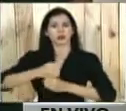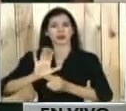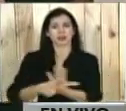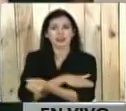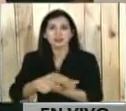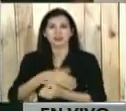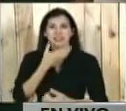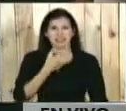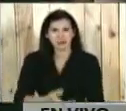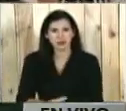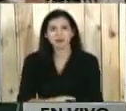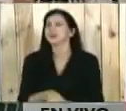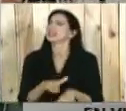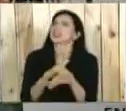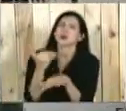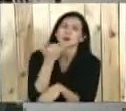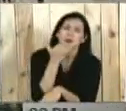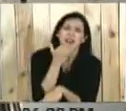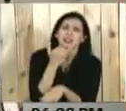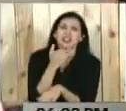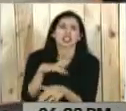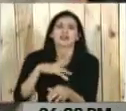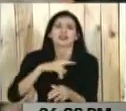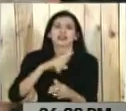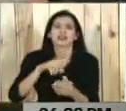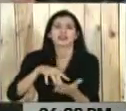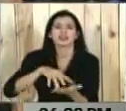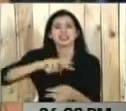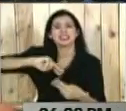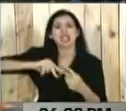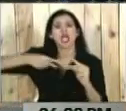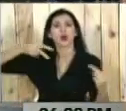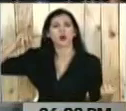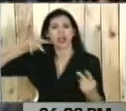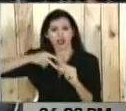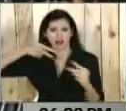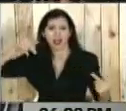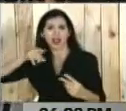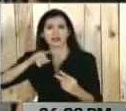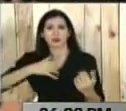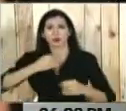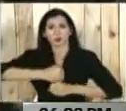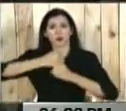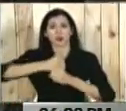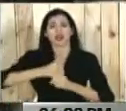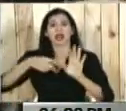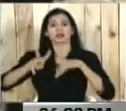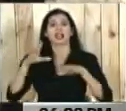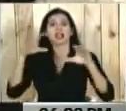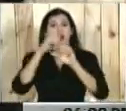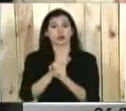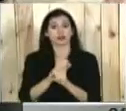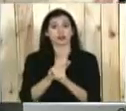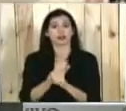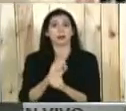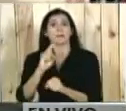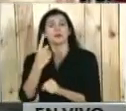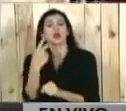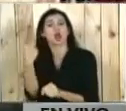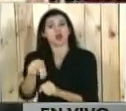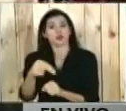Plaza Diego Ibarra, perdón. Hay un gran gaitazo hoy porque vamos a recibir a las 12 de la noche, el 1 de